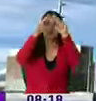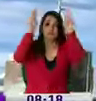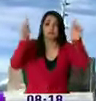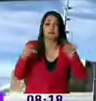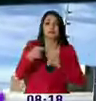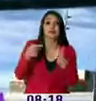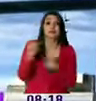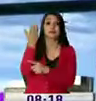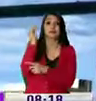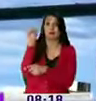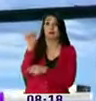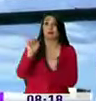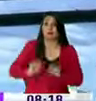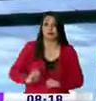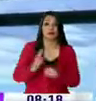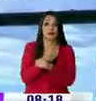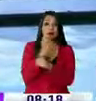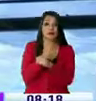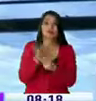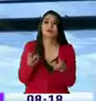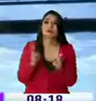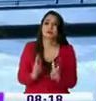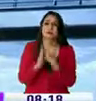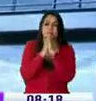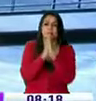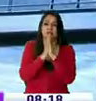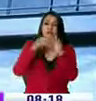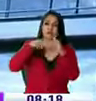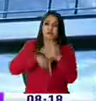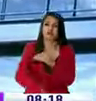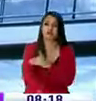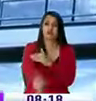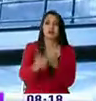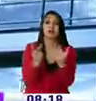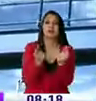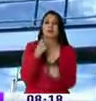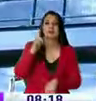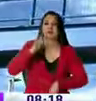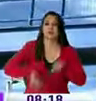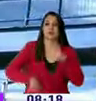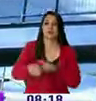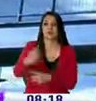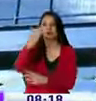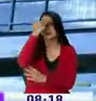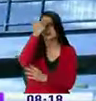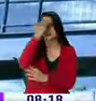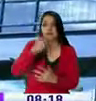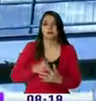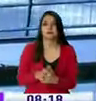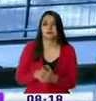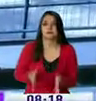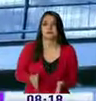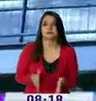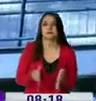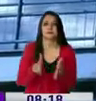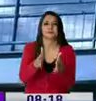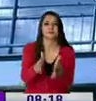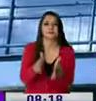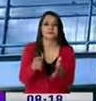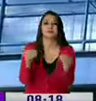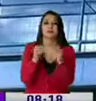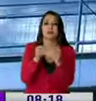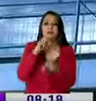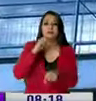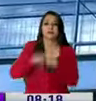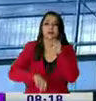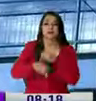anterior. Y también invitar a los conductores que no sobrepasen los límites permitidos en las avenidas como esta para que no se produzcan estos daños en